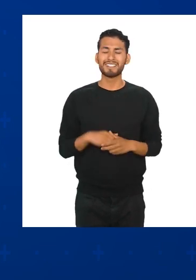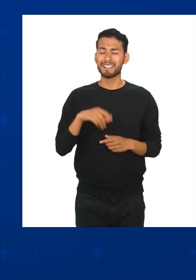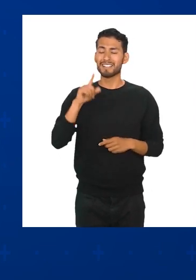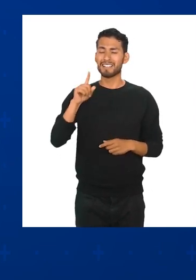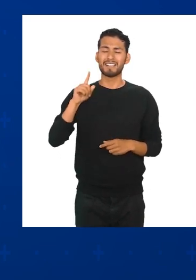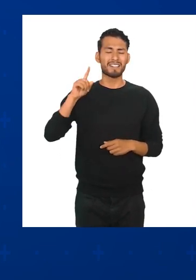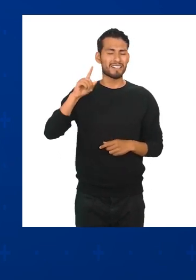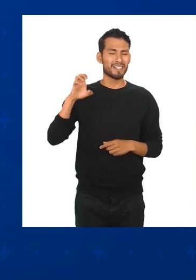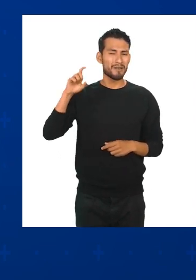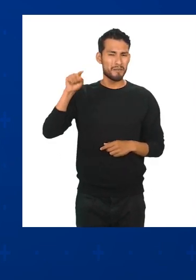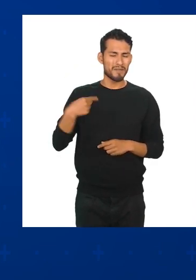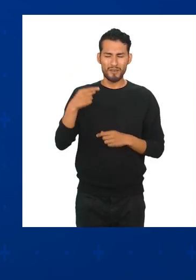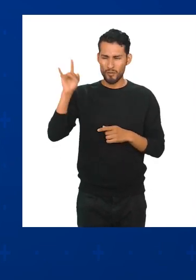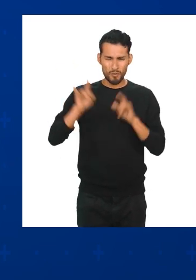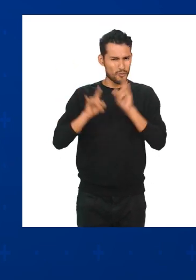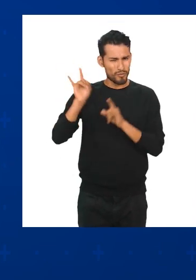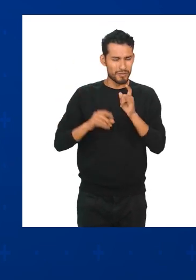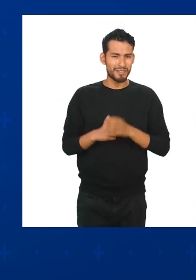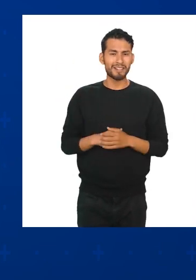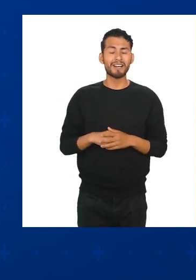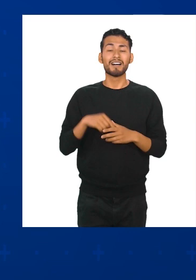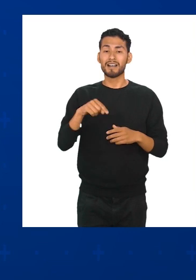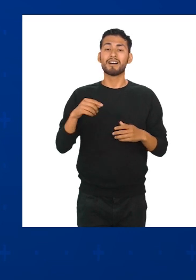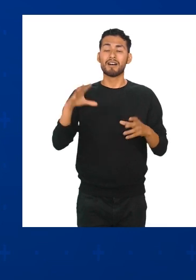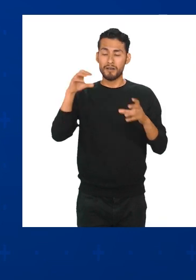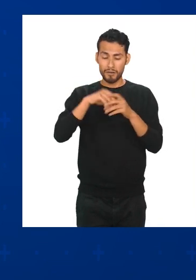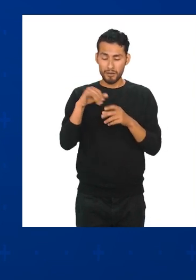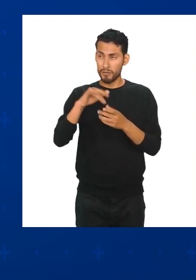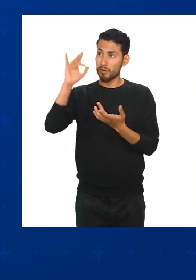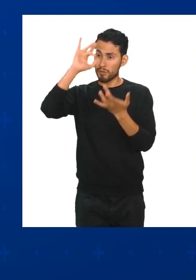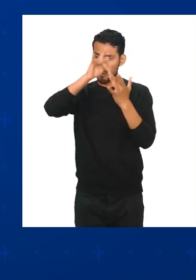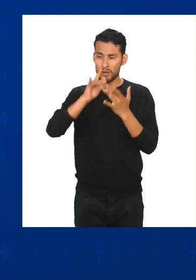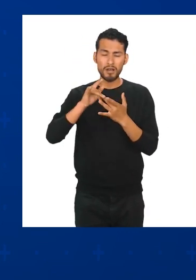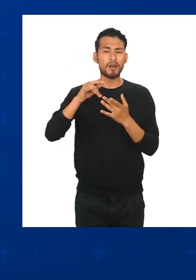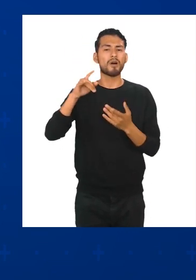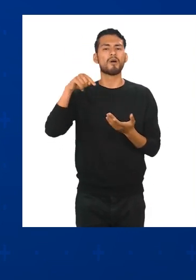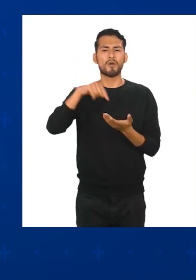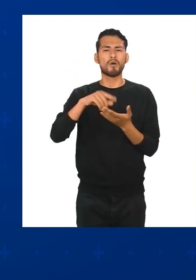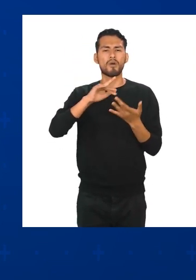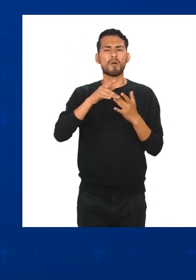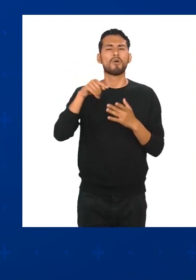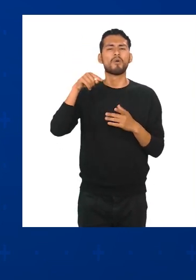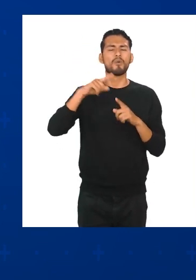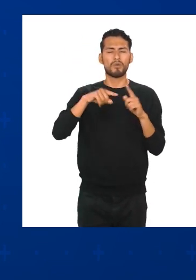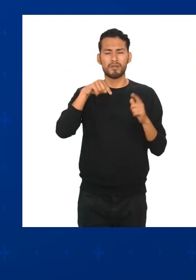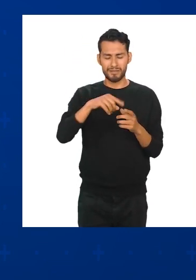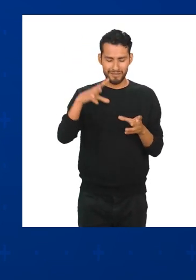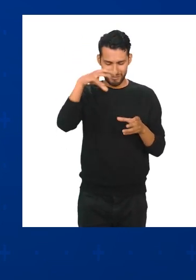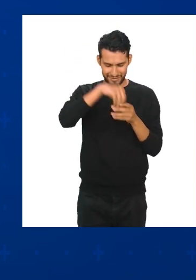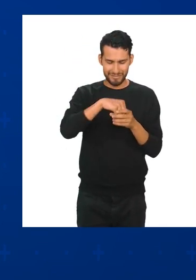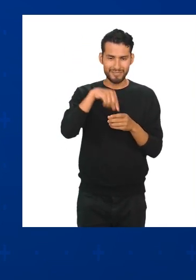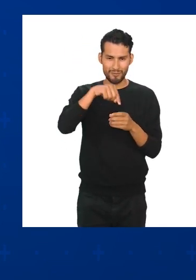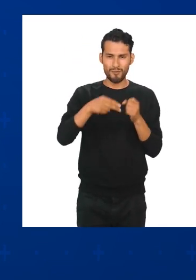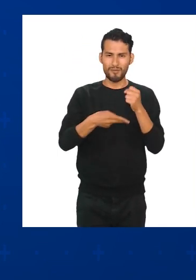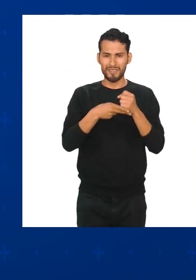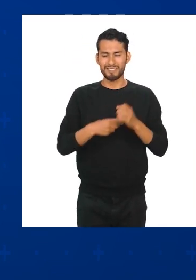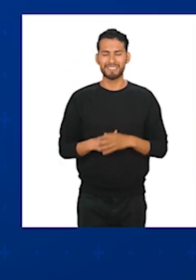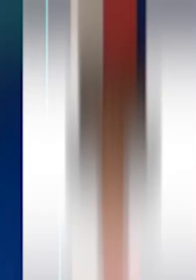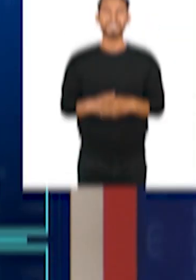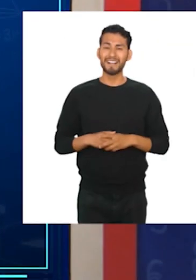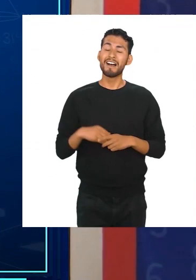con más de 100.000 descargas. Incluso accede a tu ubicación y se sincroniza con las cuentas de nuestro